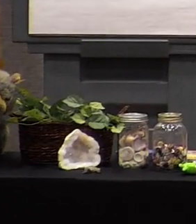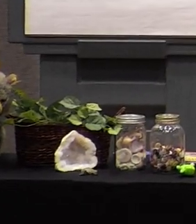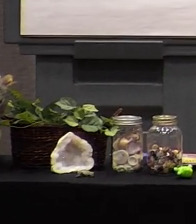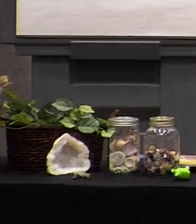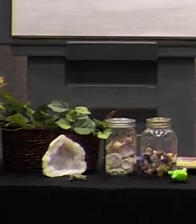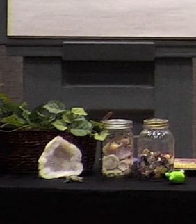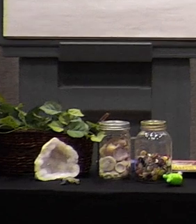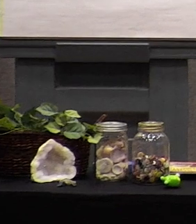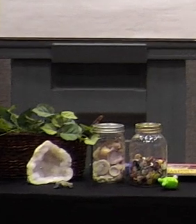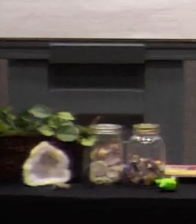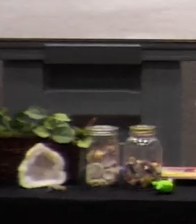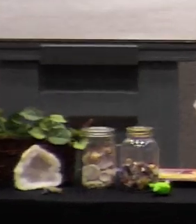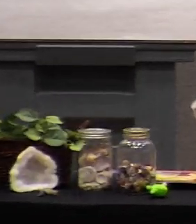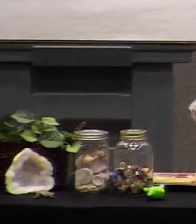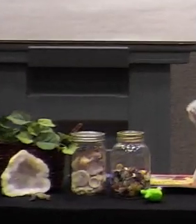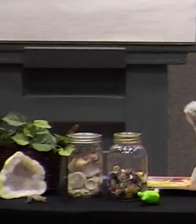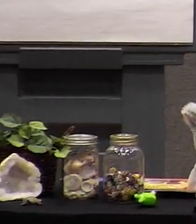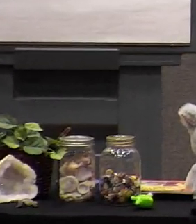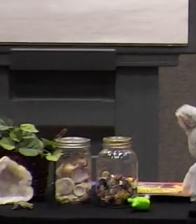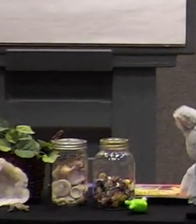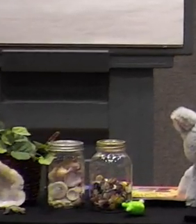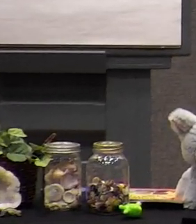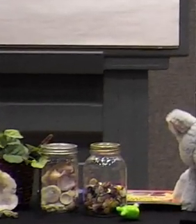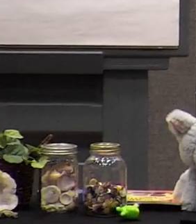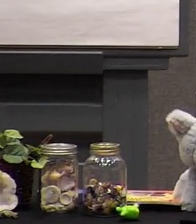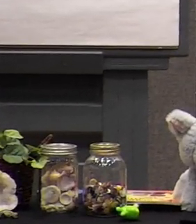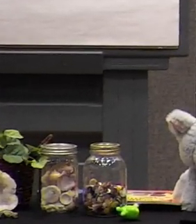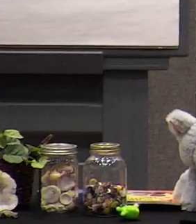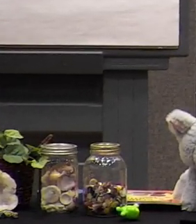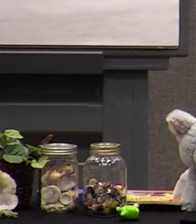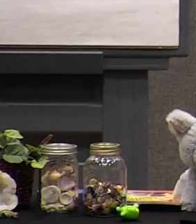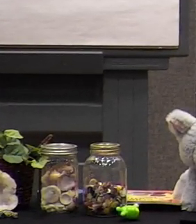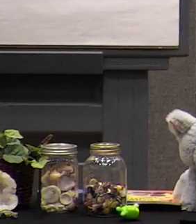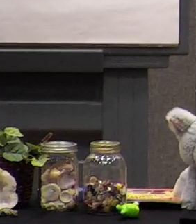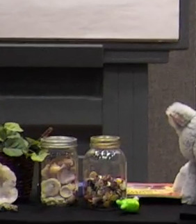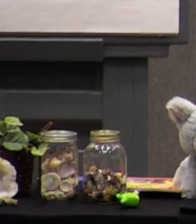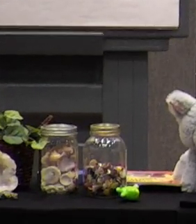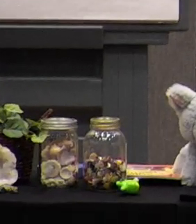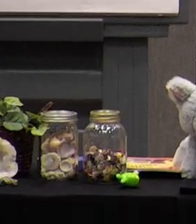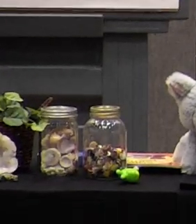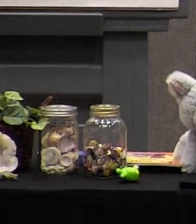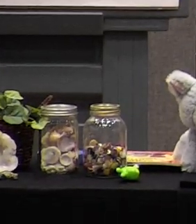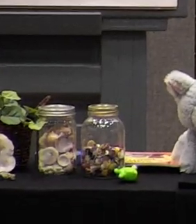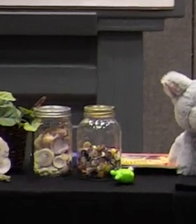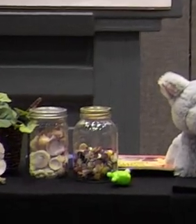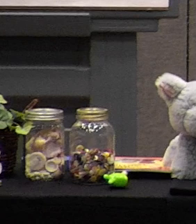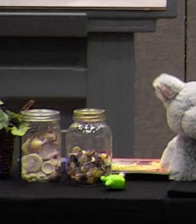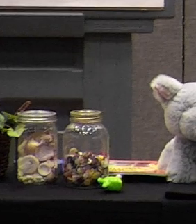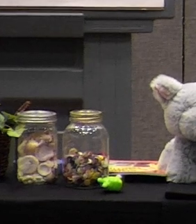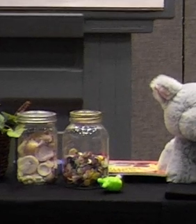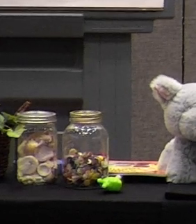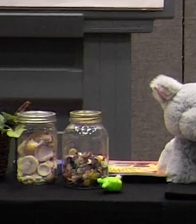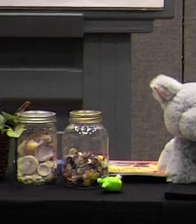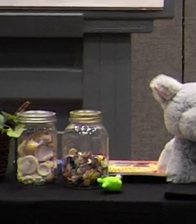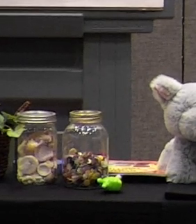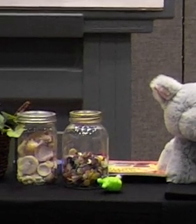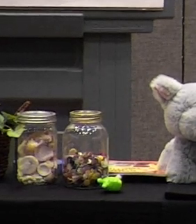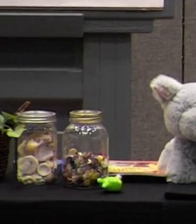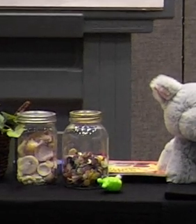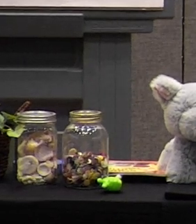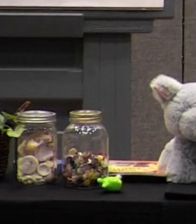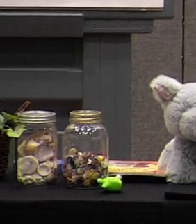algunos minutitos conmigo otra vez. Bienvenidos otra vez a un episodio de At Home at